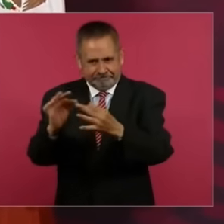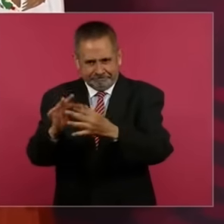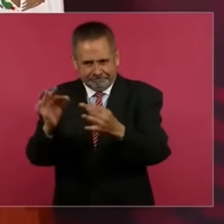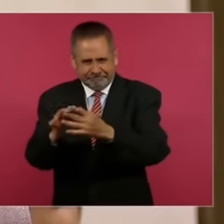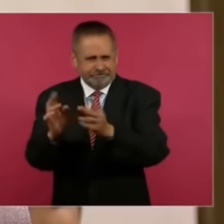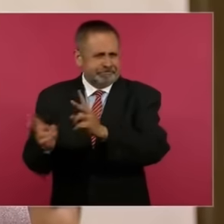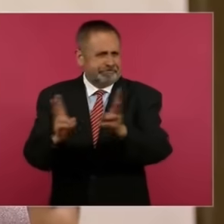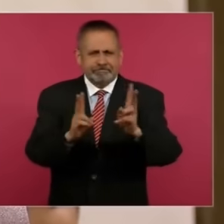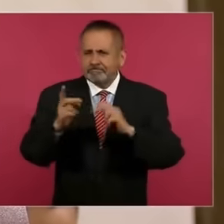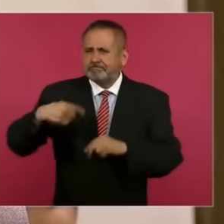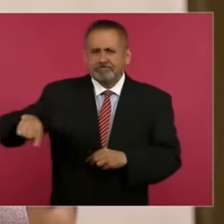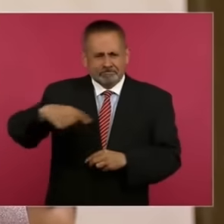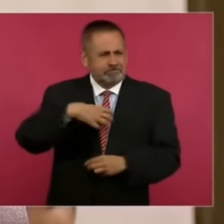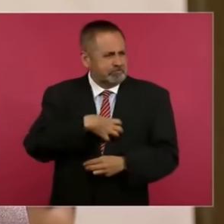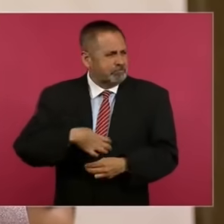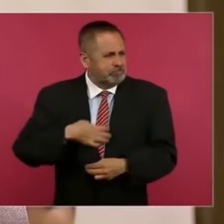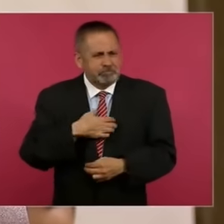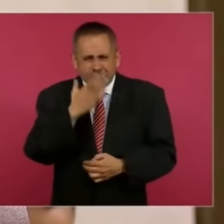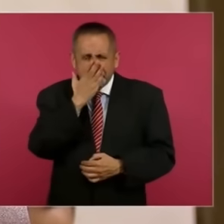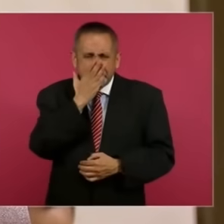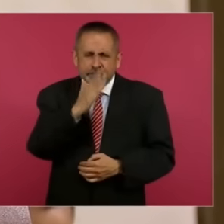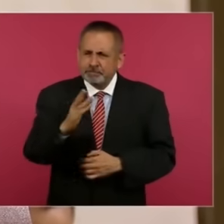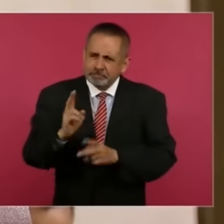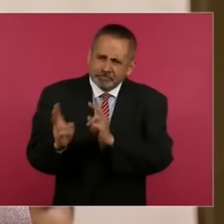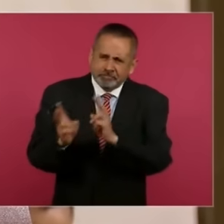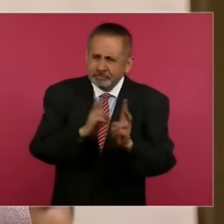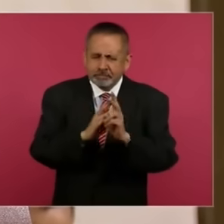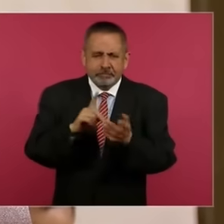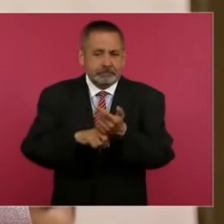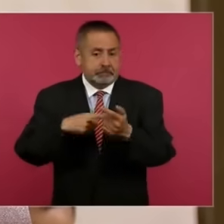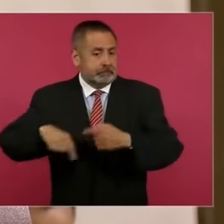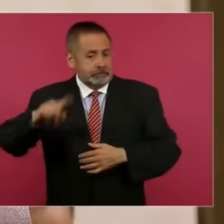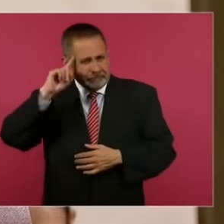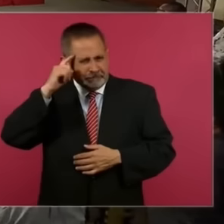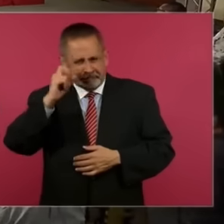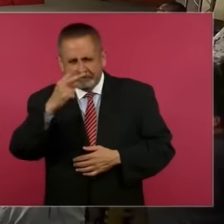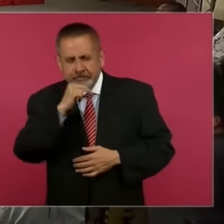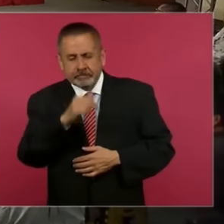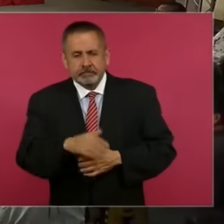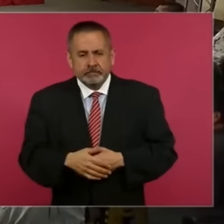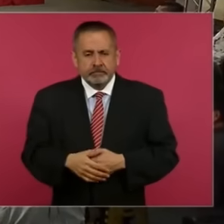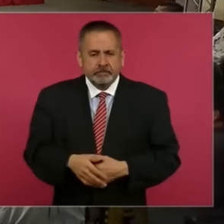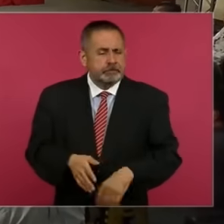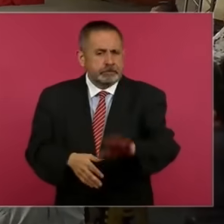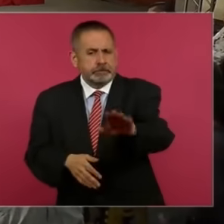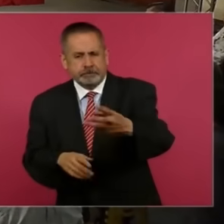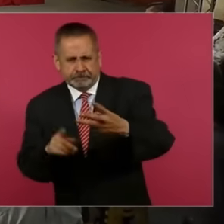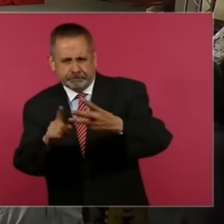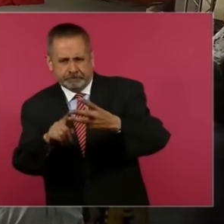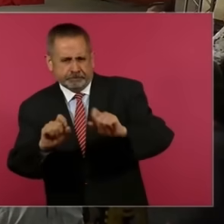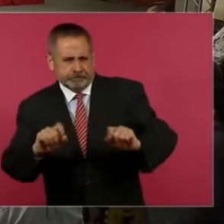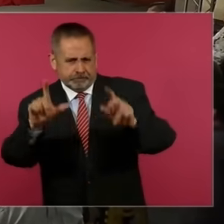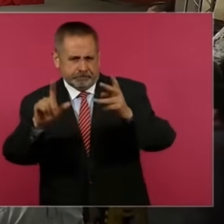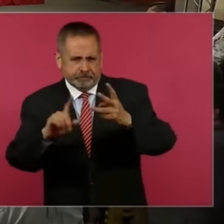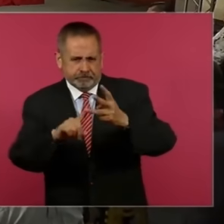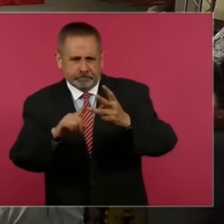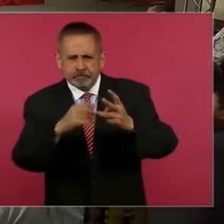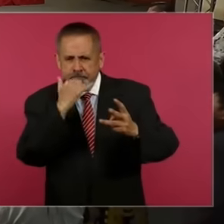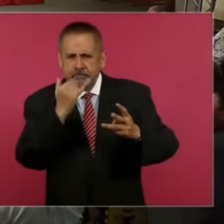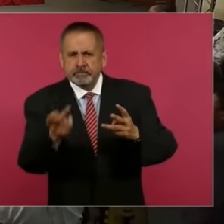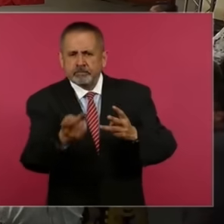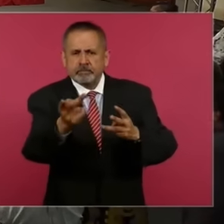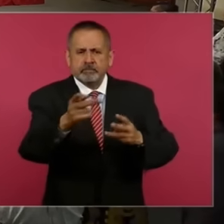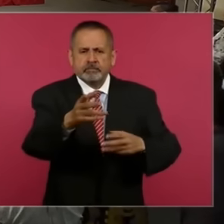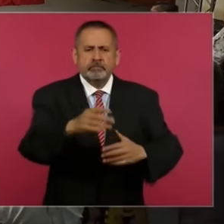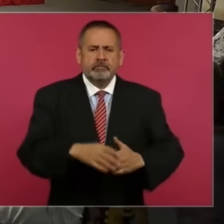para estar contentos, no enojarnos. Presidente, mientras lo proyectan, preguntarle